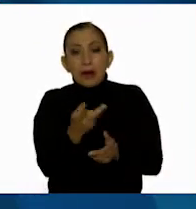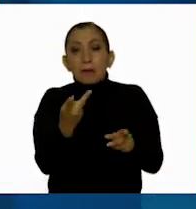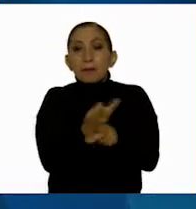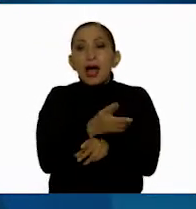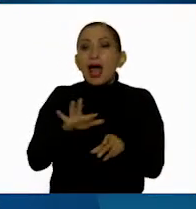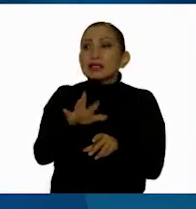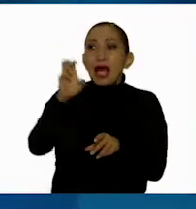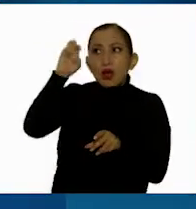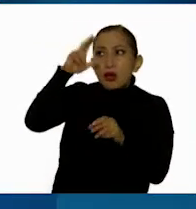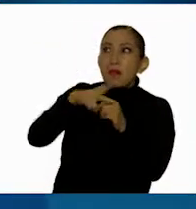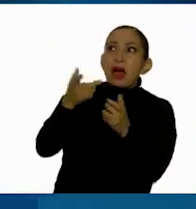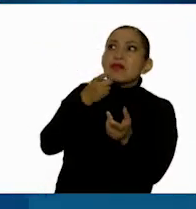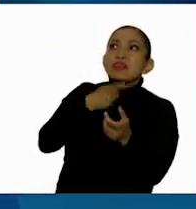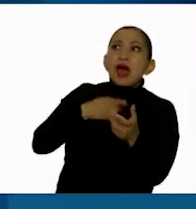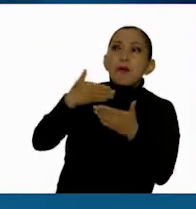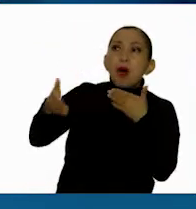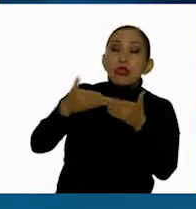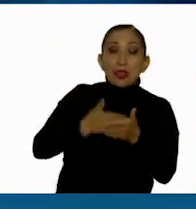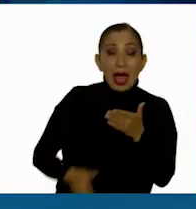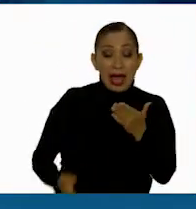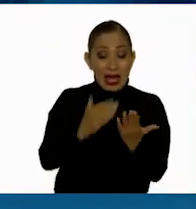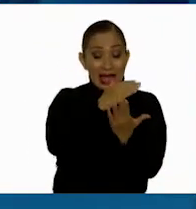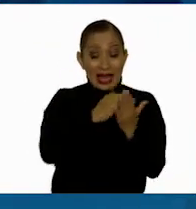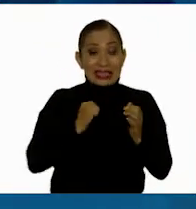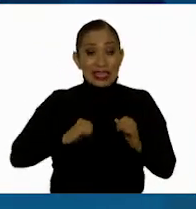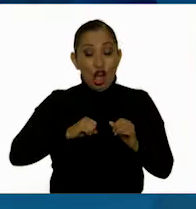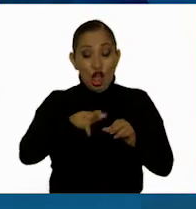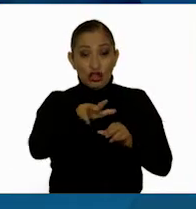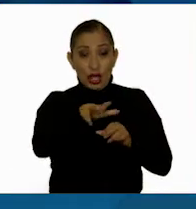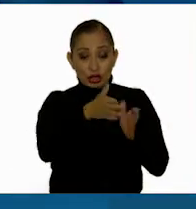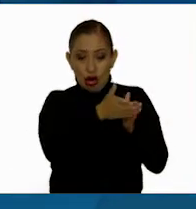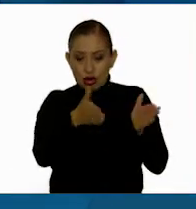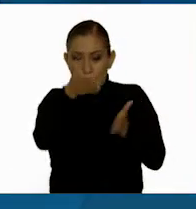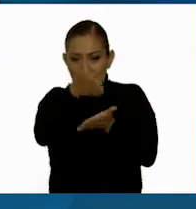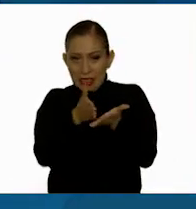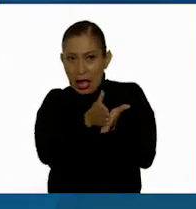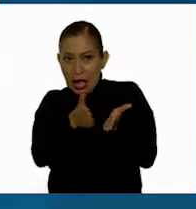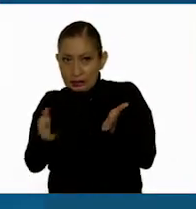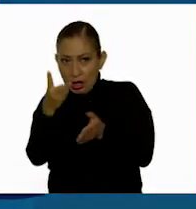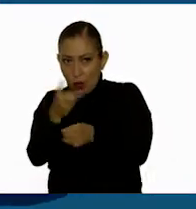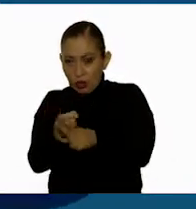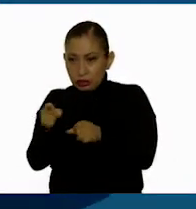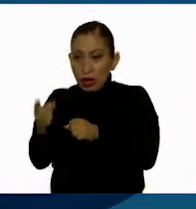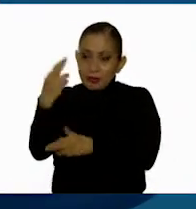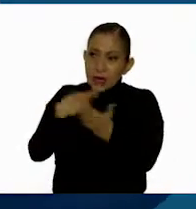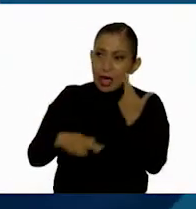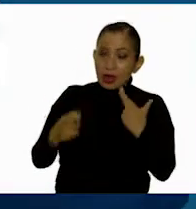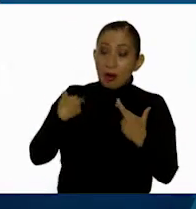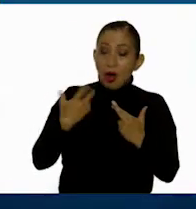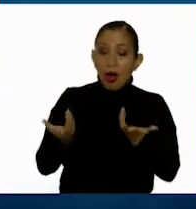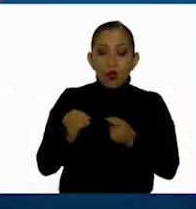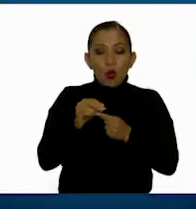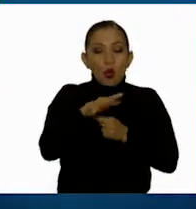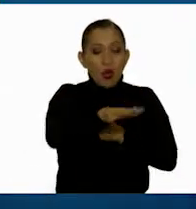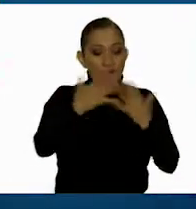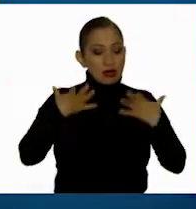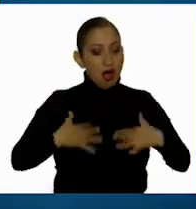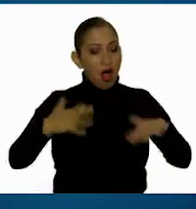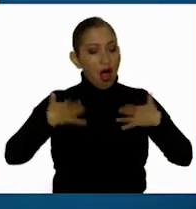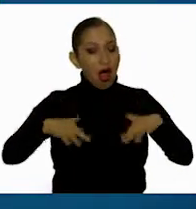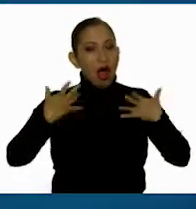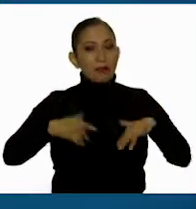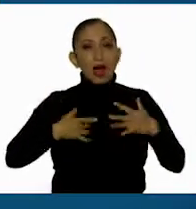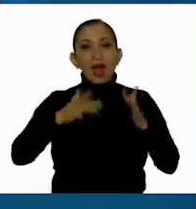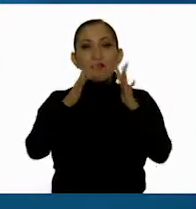en Europa. En la segunda mitad del siglo XVIII llega, aunque con algún retraso, el afrancesamiento en los atuendos con